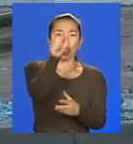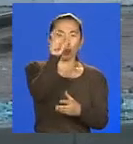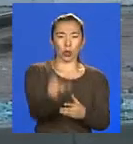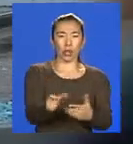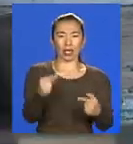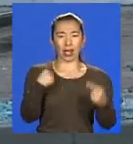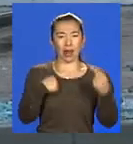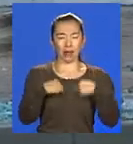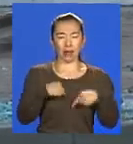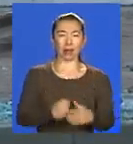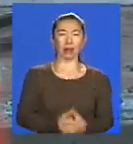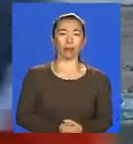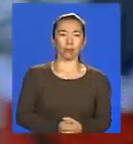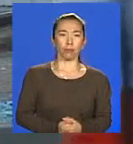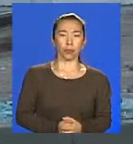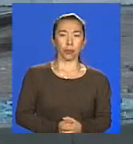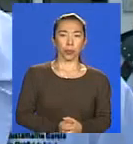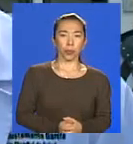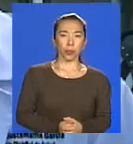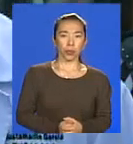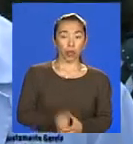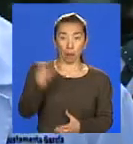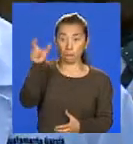tarde. Ninguno de los pacientes